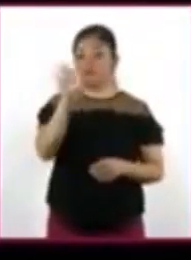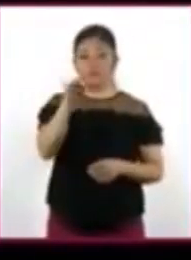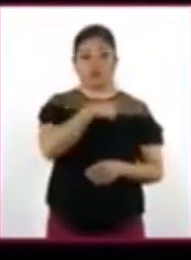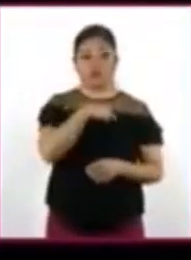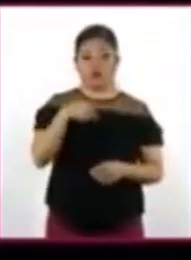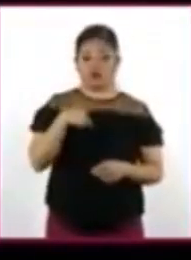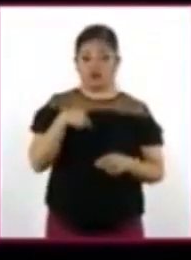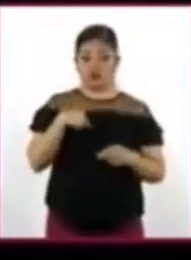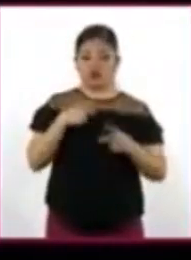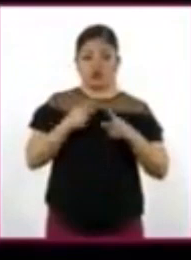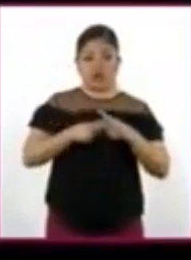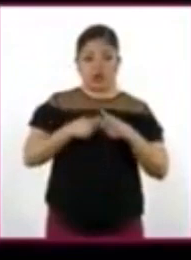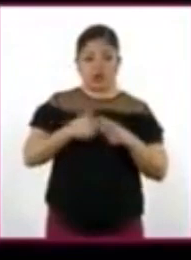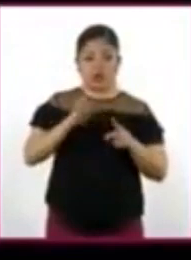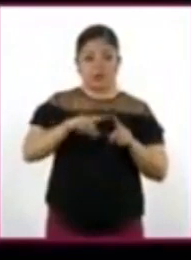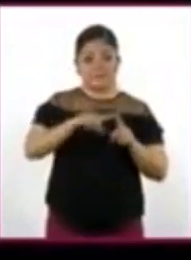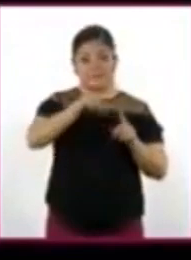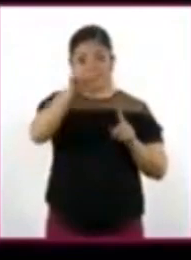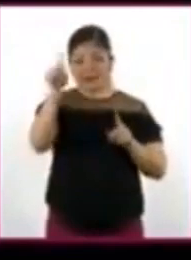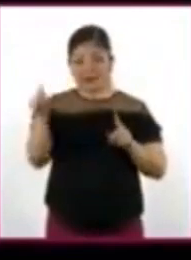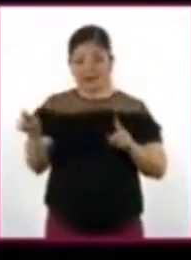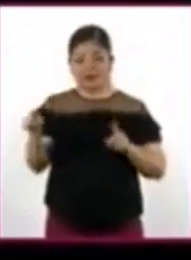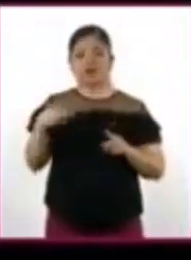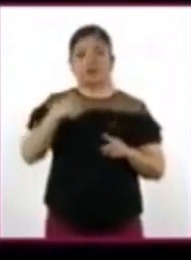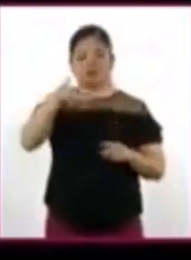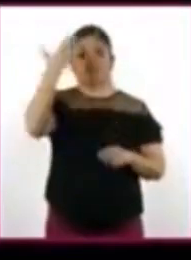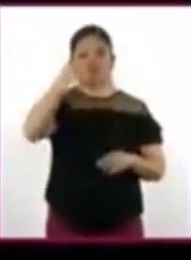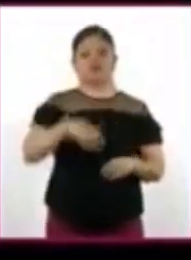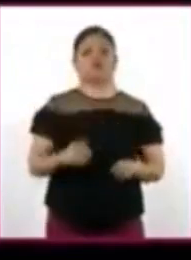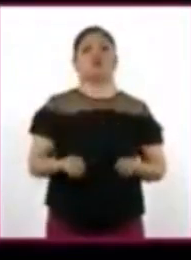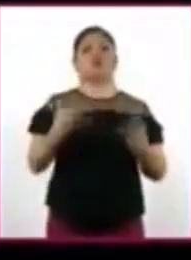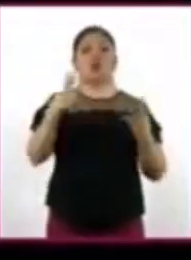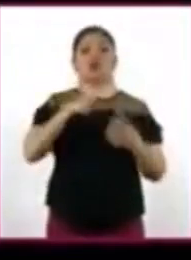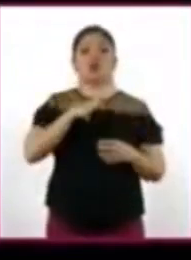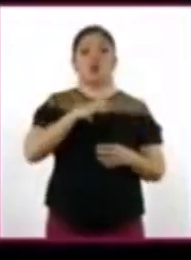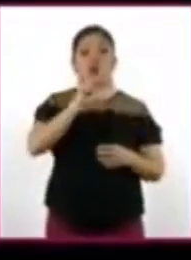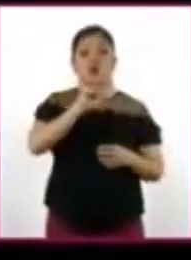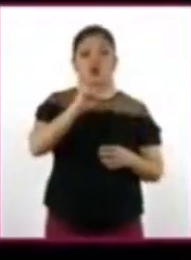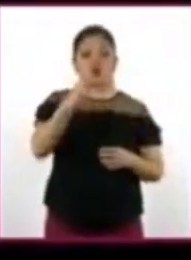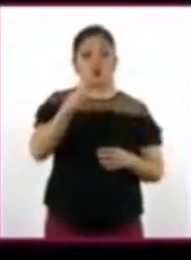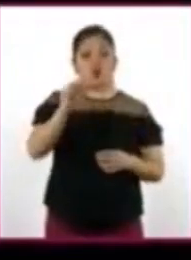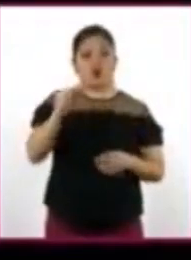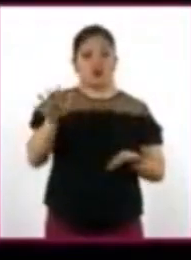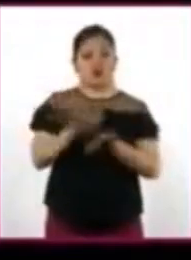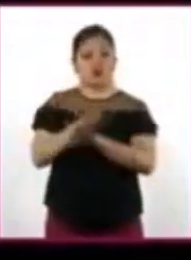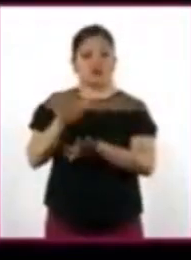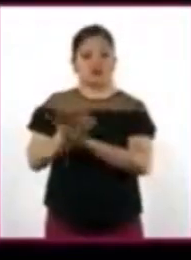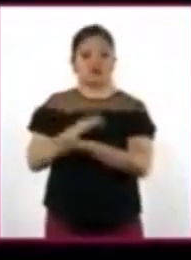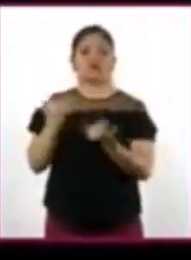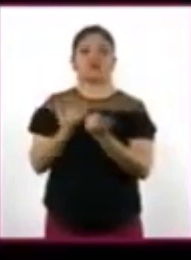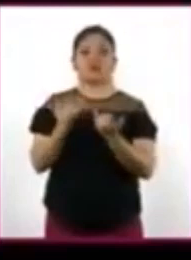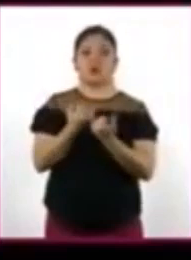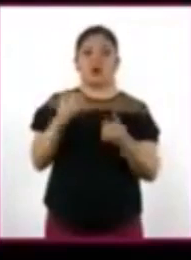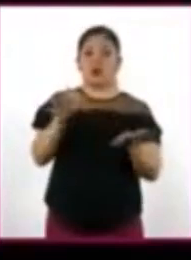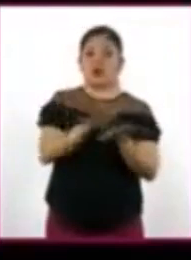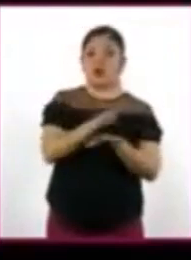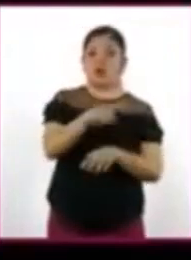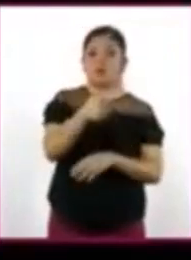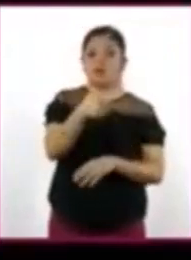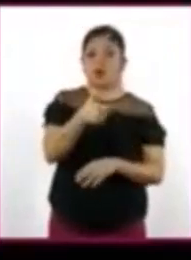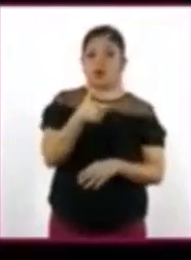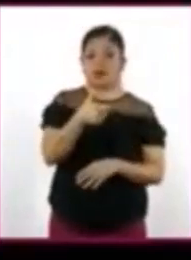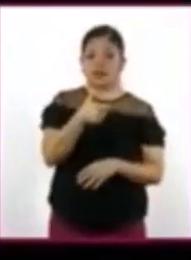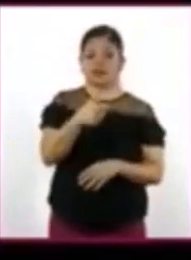calculamos la pendiente, entonces vamos a saber cuánto cambian los bloques a comparación de cuánto es lo que está cambiando la x. Esa